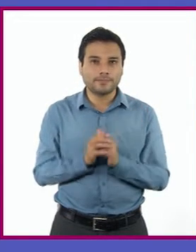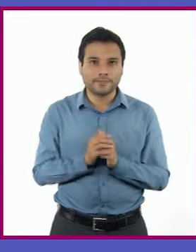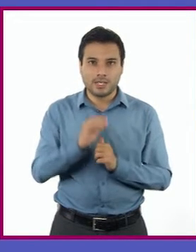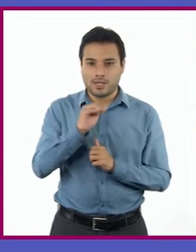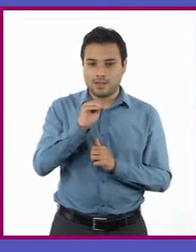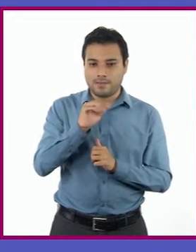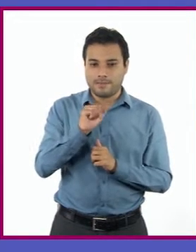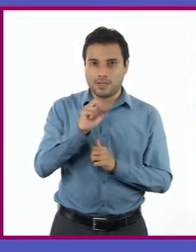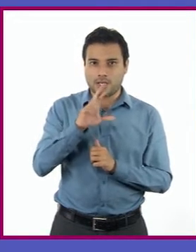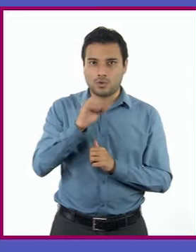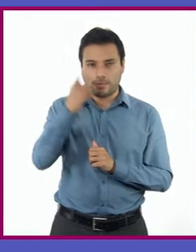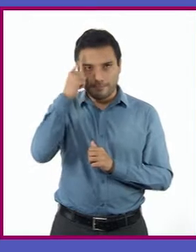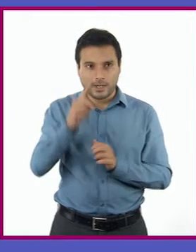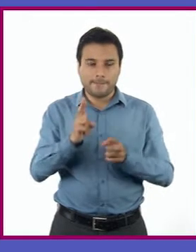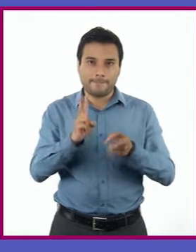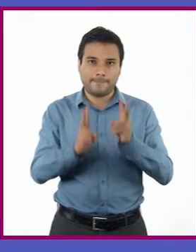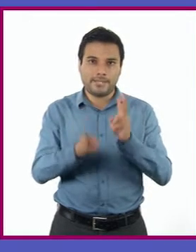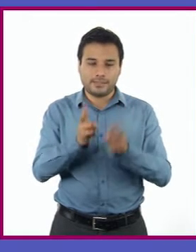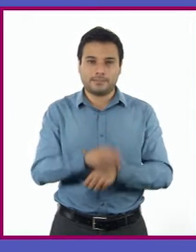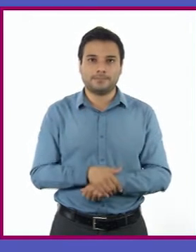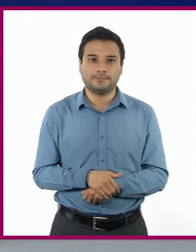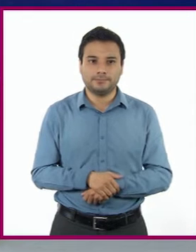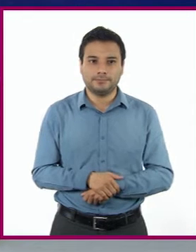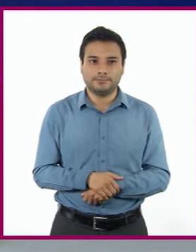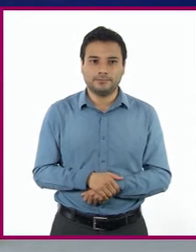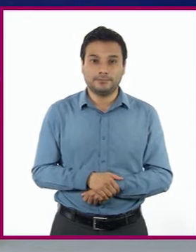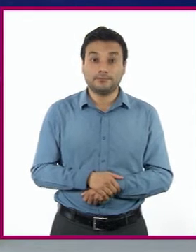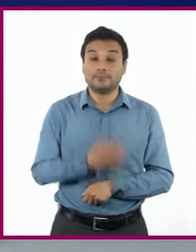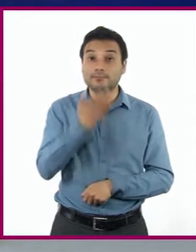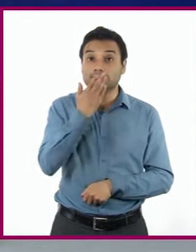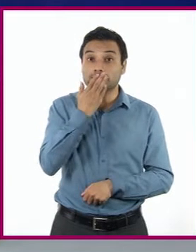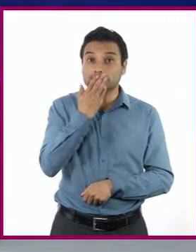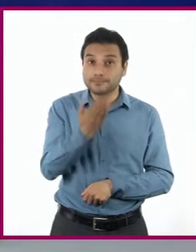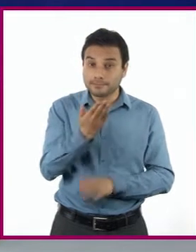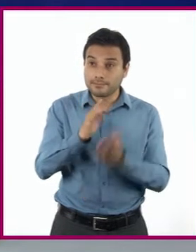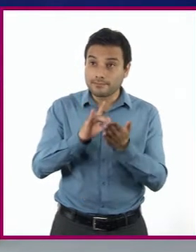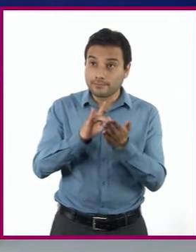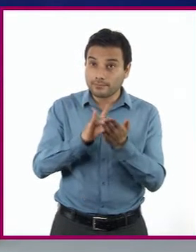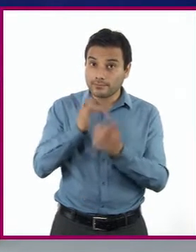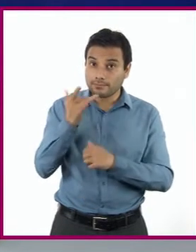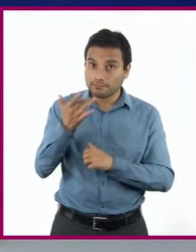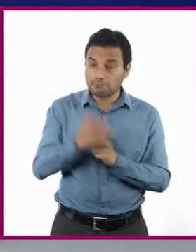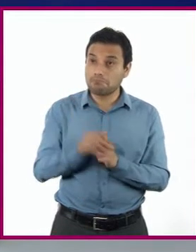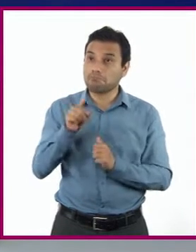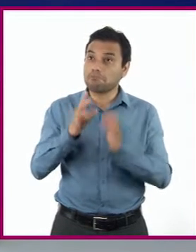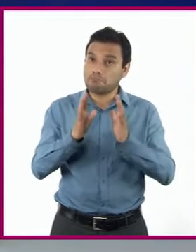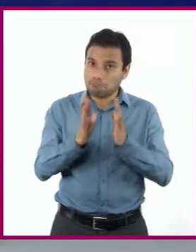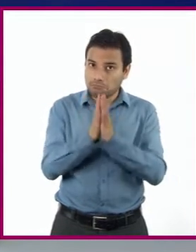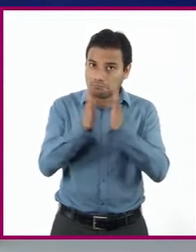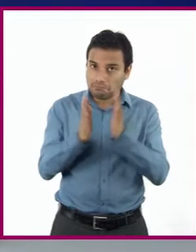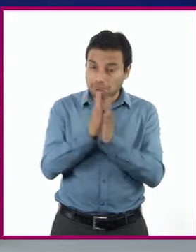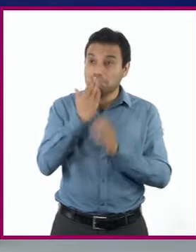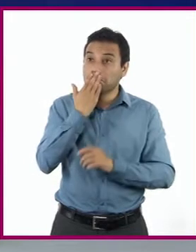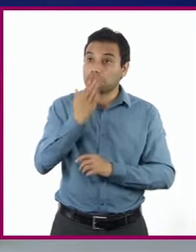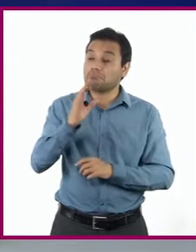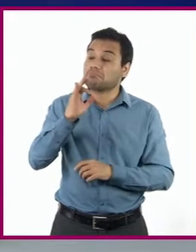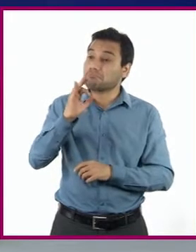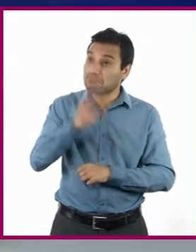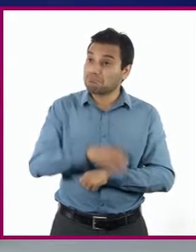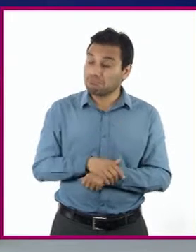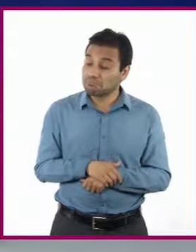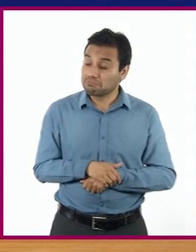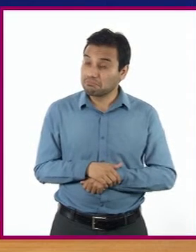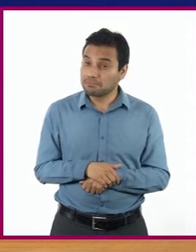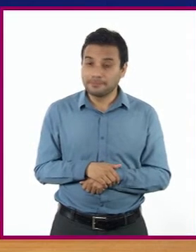Marcadores conversacionales. Muchas gracias. Tu participación fue oportuna para